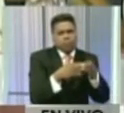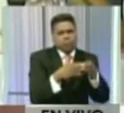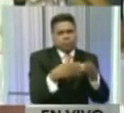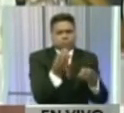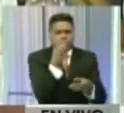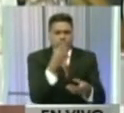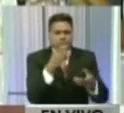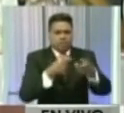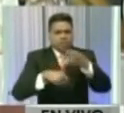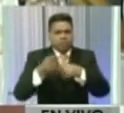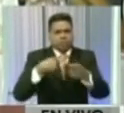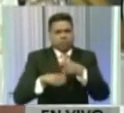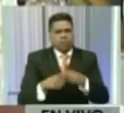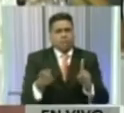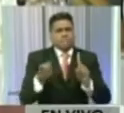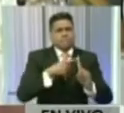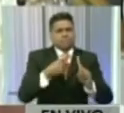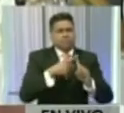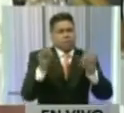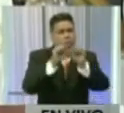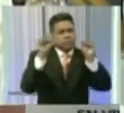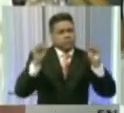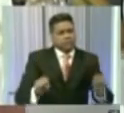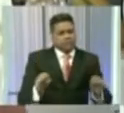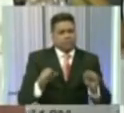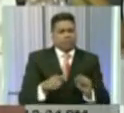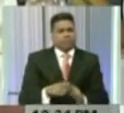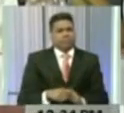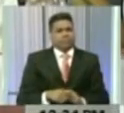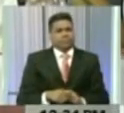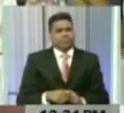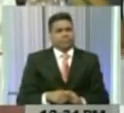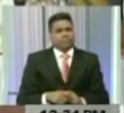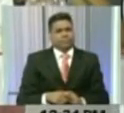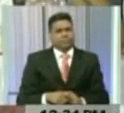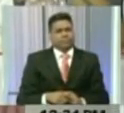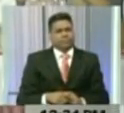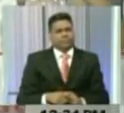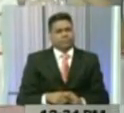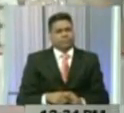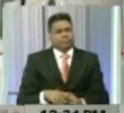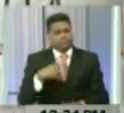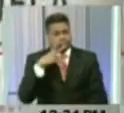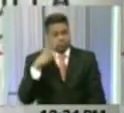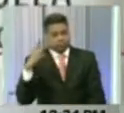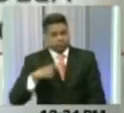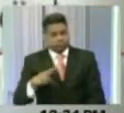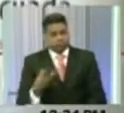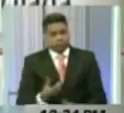Entonces la primera línea es la creación de un sistema, ¿verdad?, de